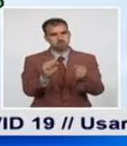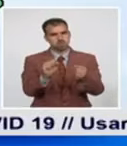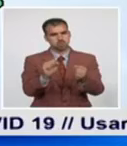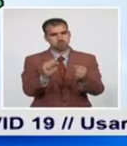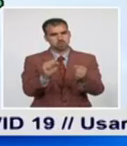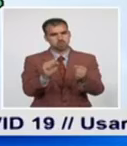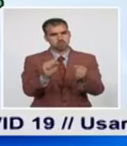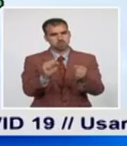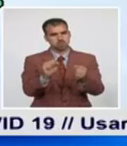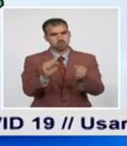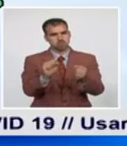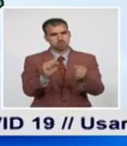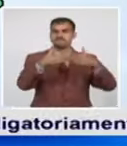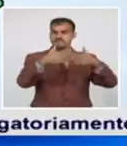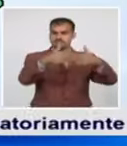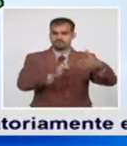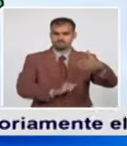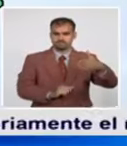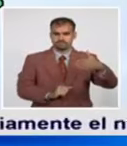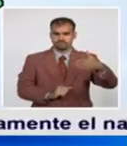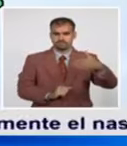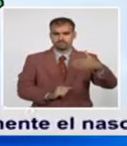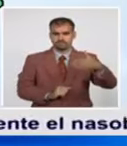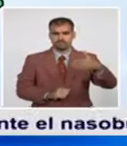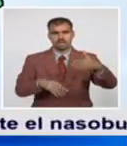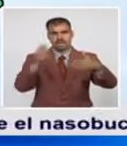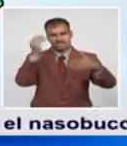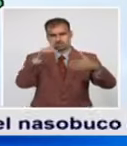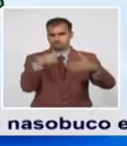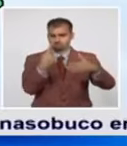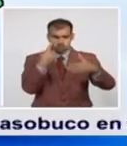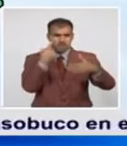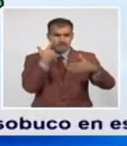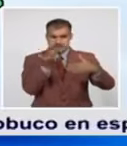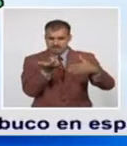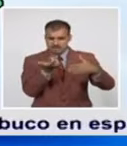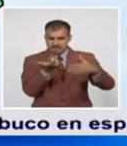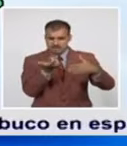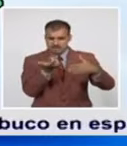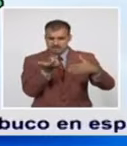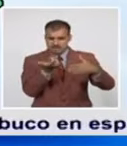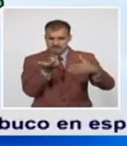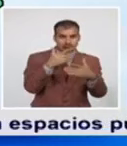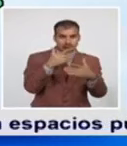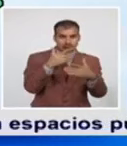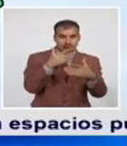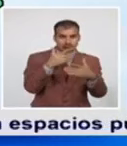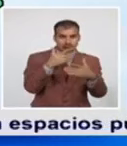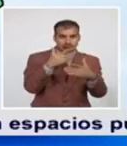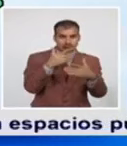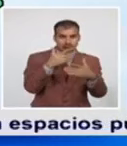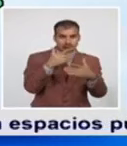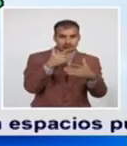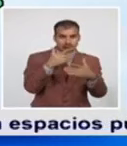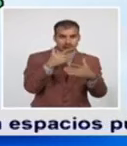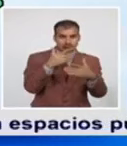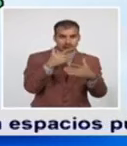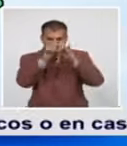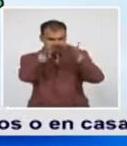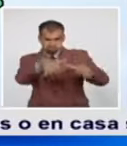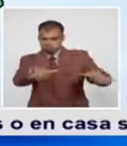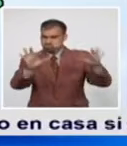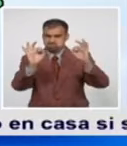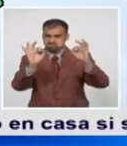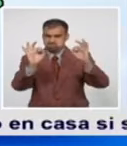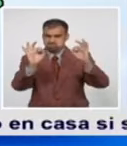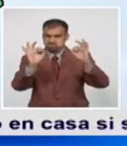que todos tuvimos al tanto, hemos estado viendo cómo tuvo una transmisión muy